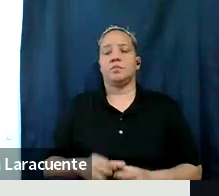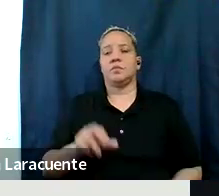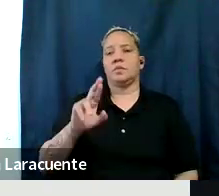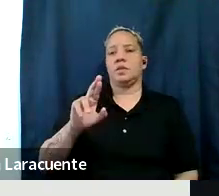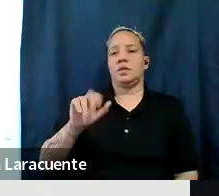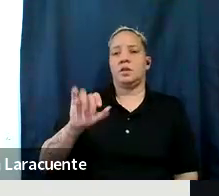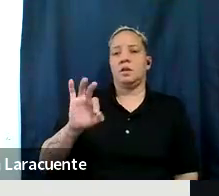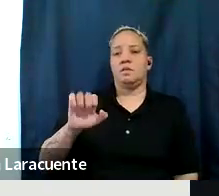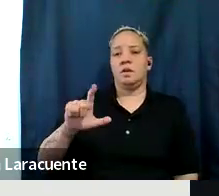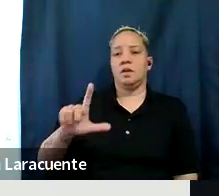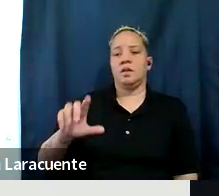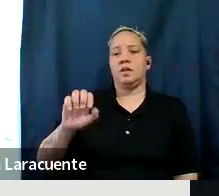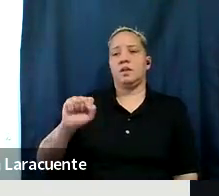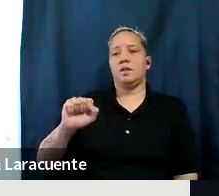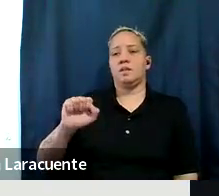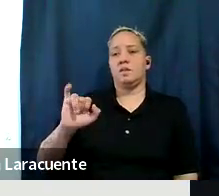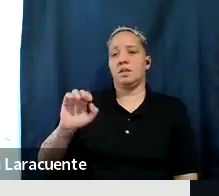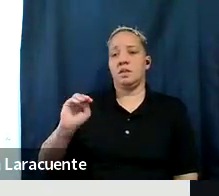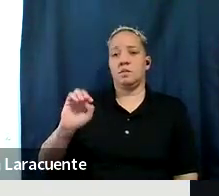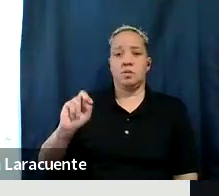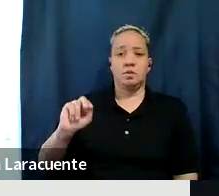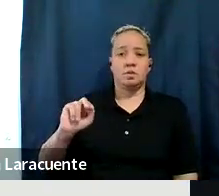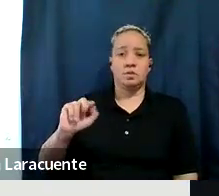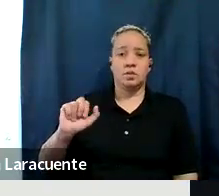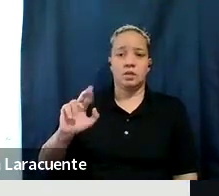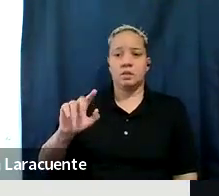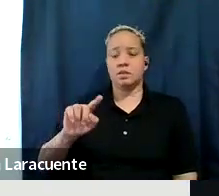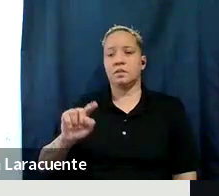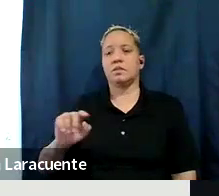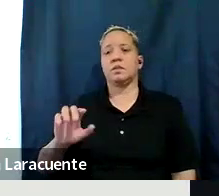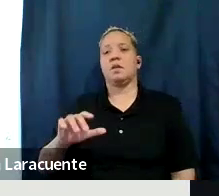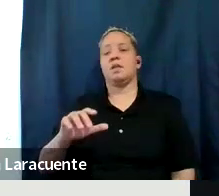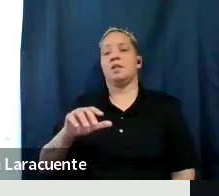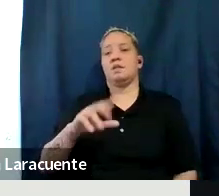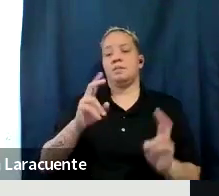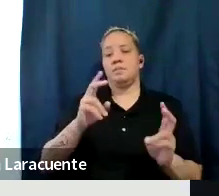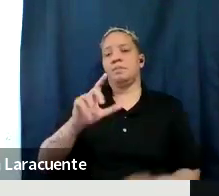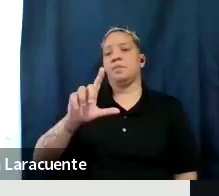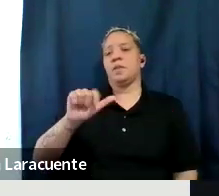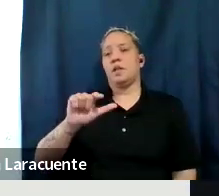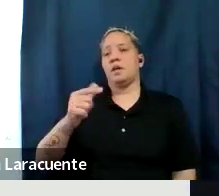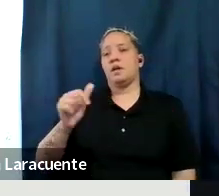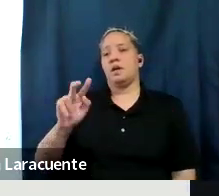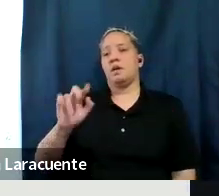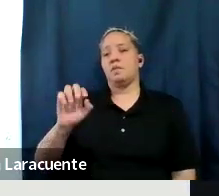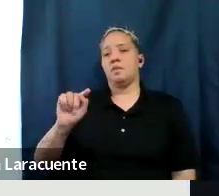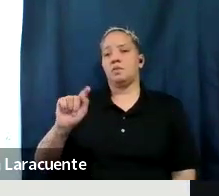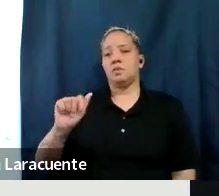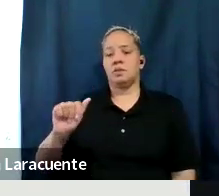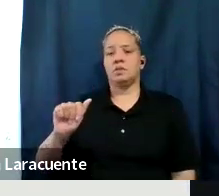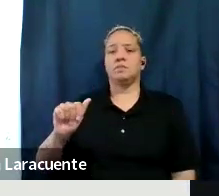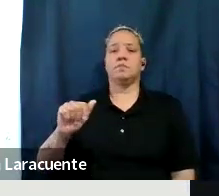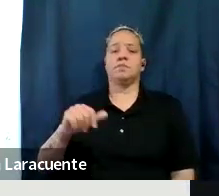Rafael Simonarce, publica en Ediciones La Gaviota un libro sobre la Falange Española, un libro